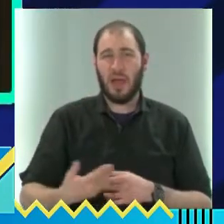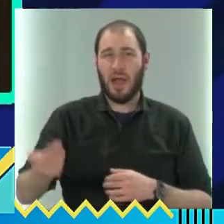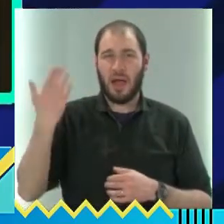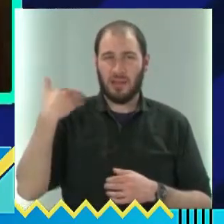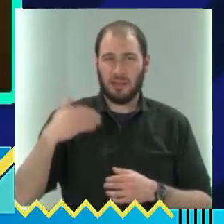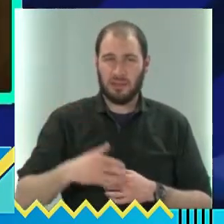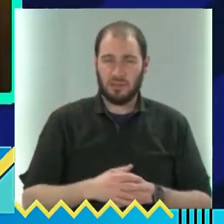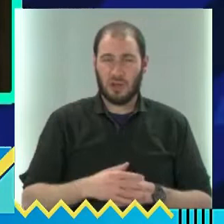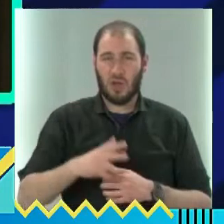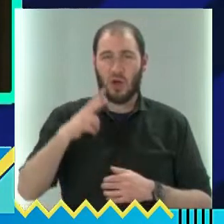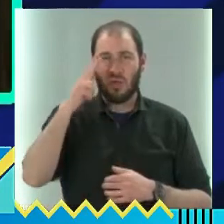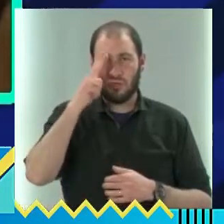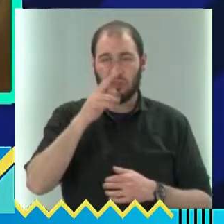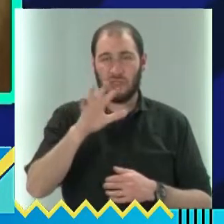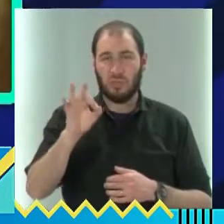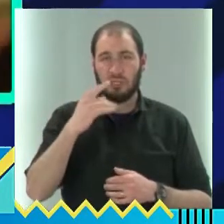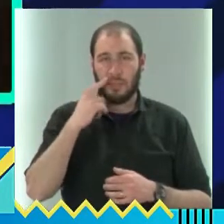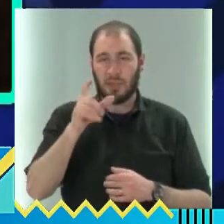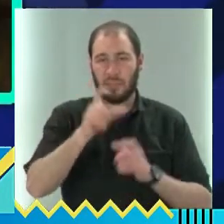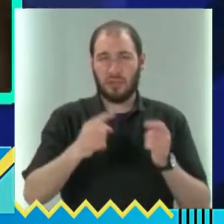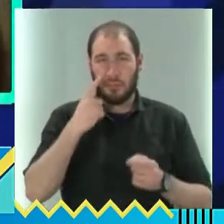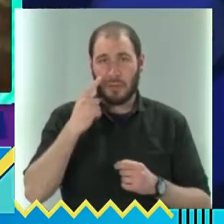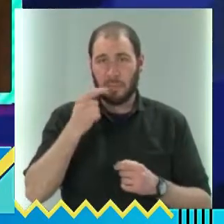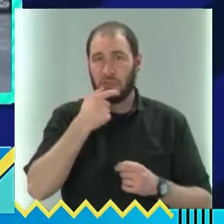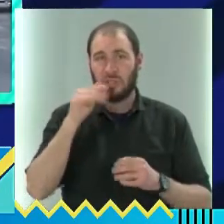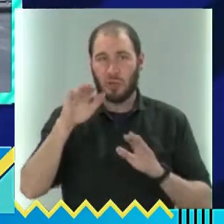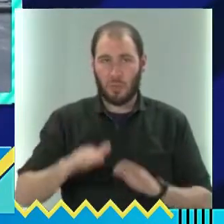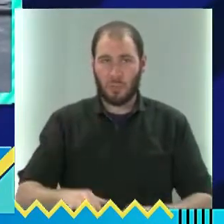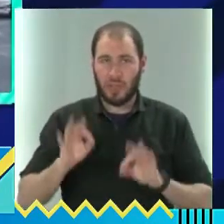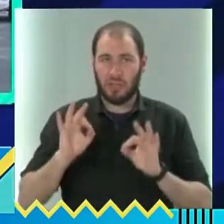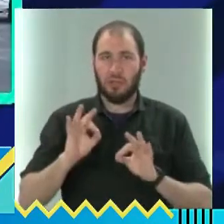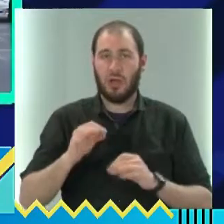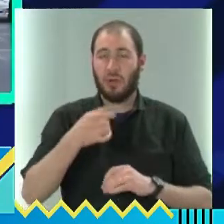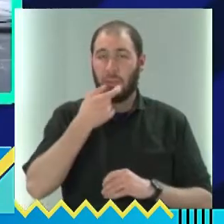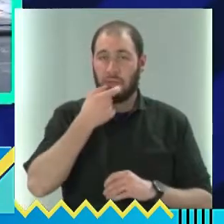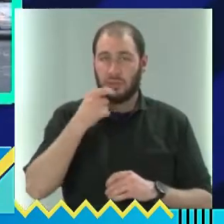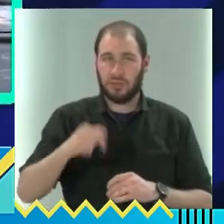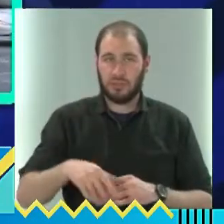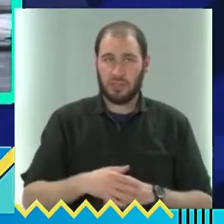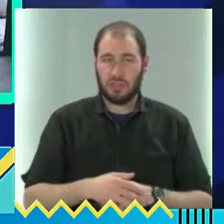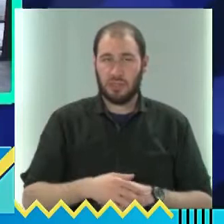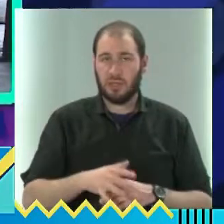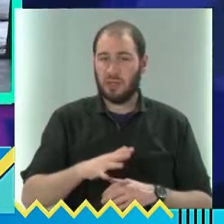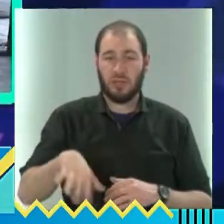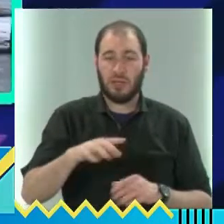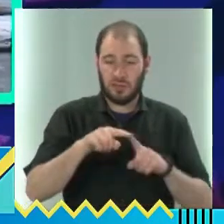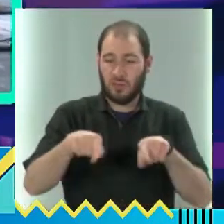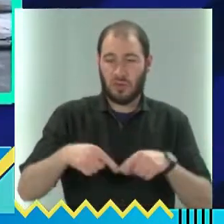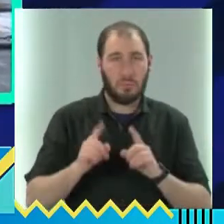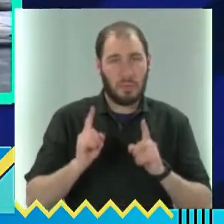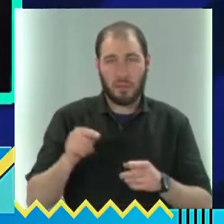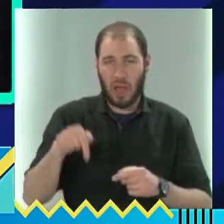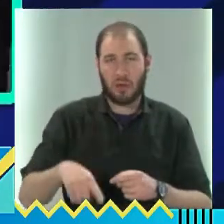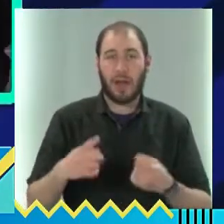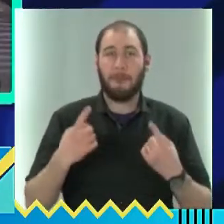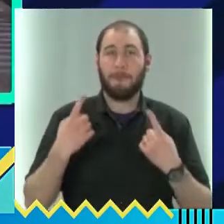entonces 850.000 habitantes en todo Mendoza. Mendoza era el mismo territorio que ahora,